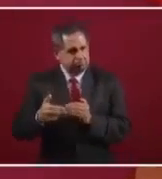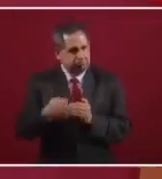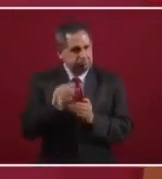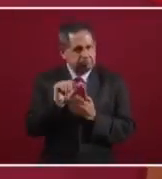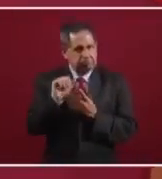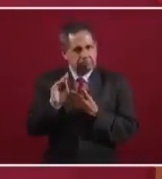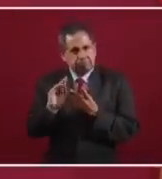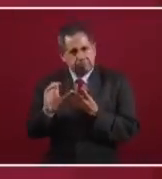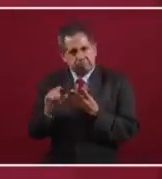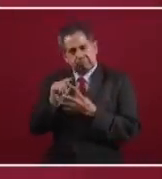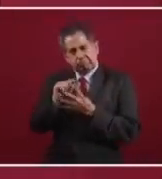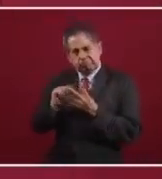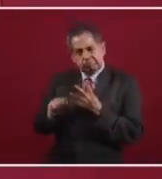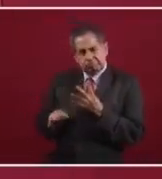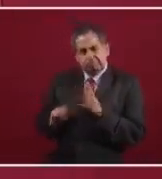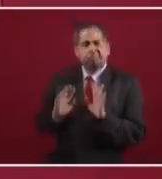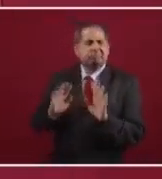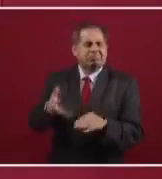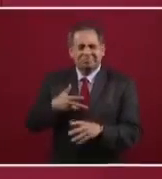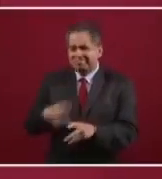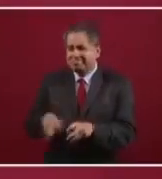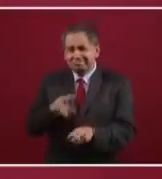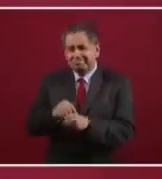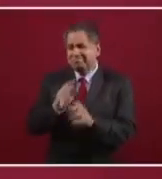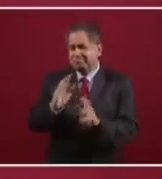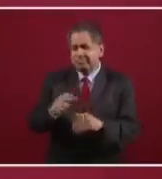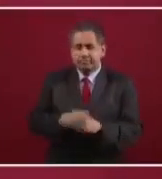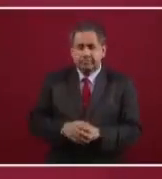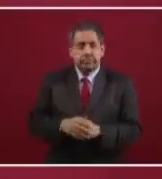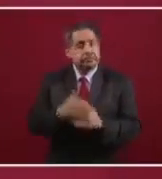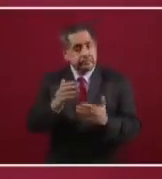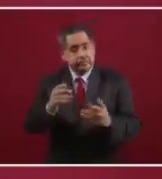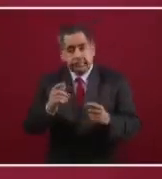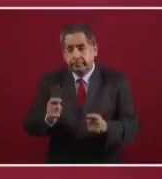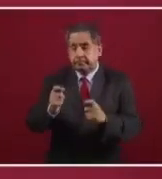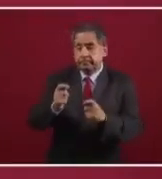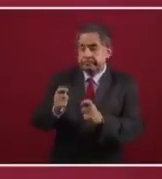los campos y los encargados